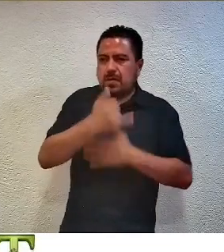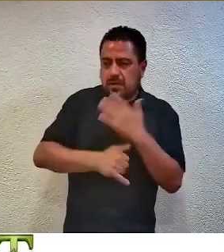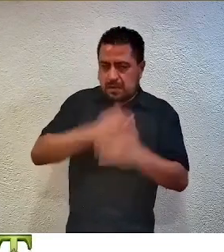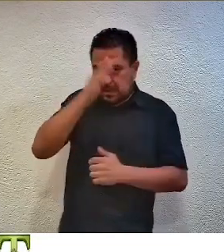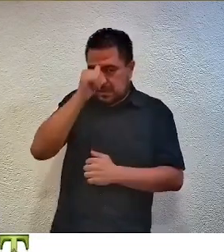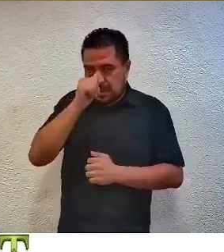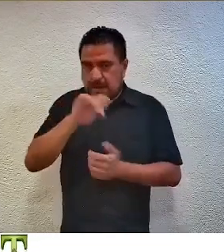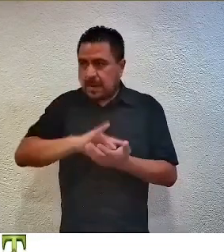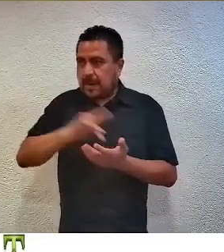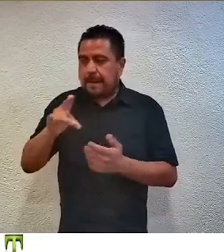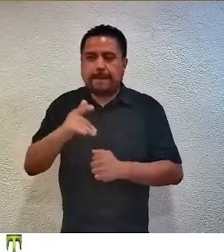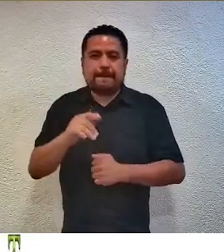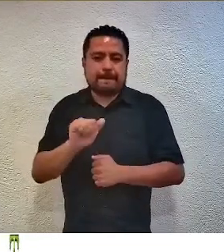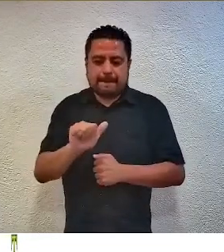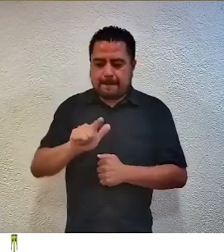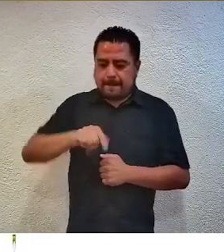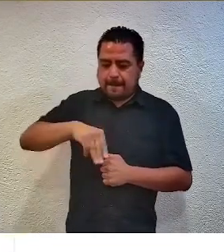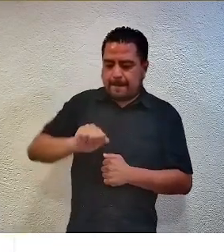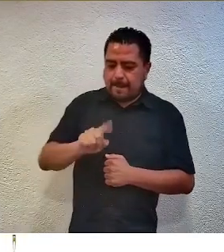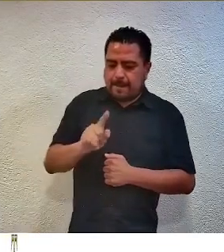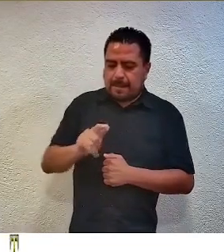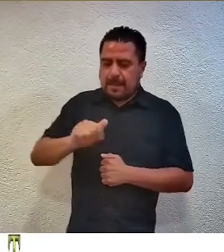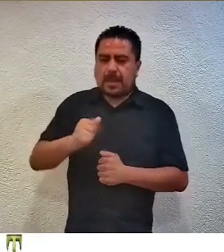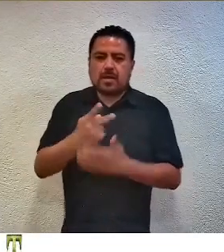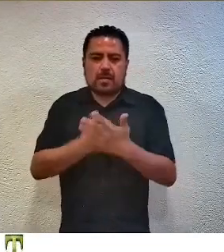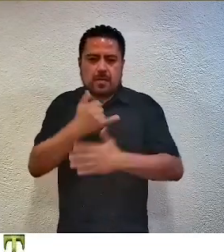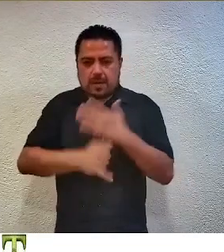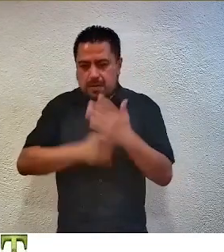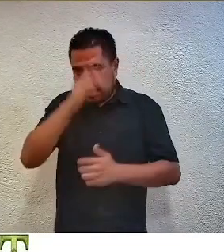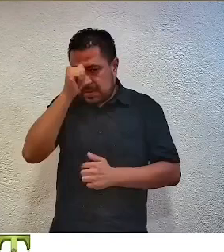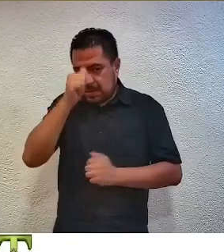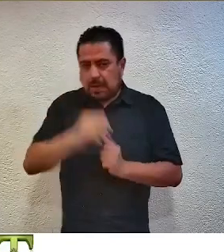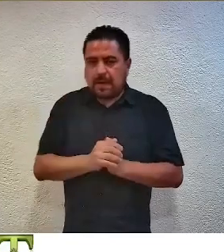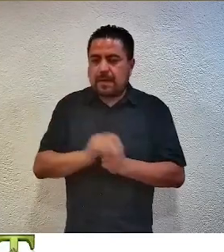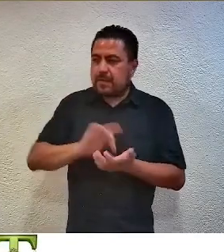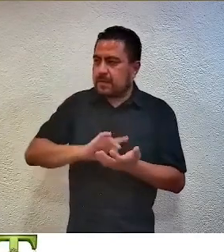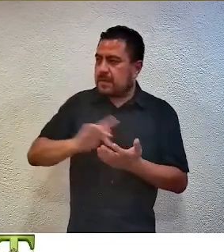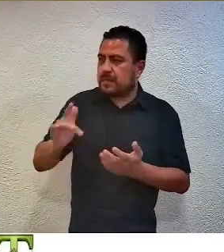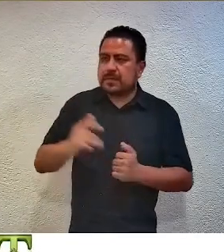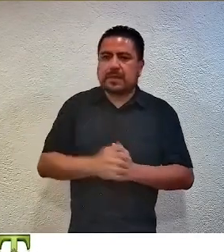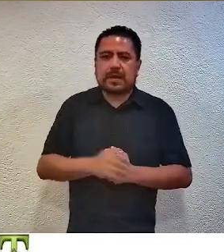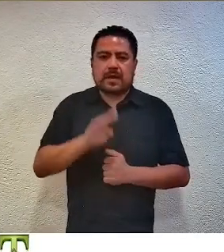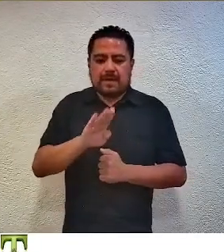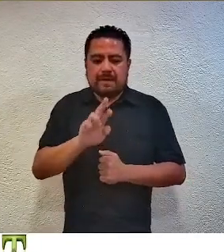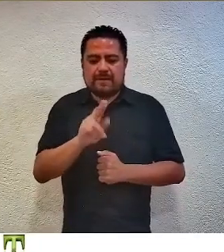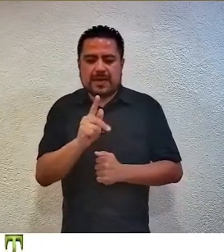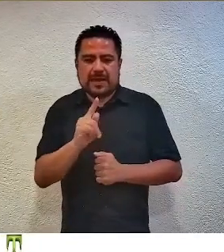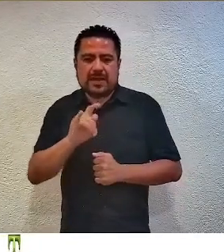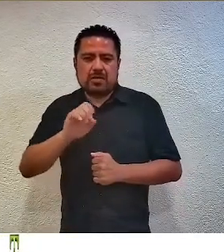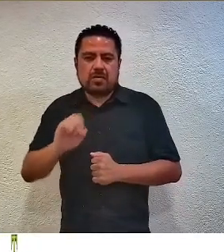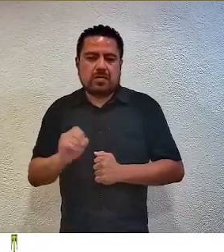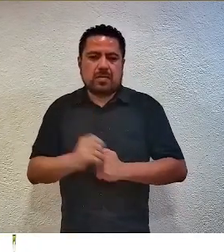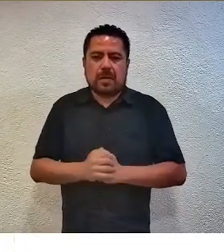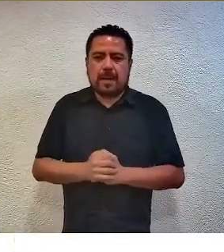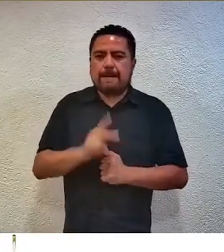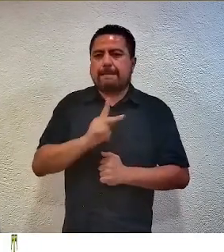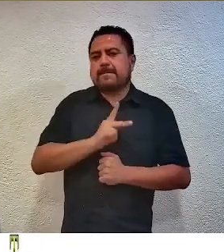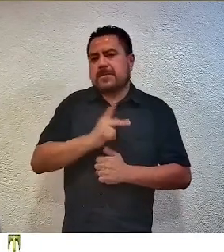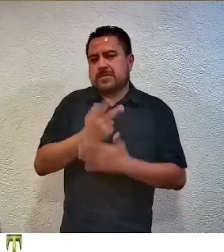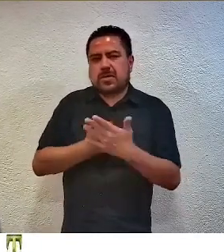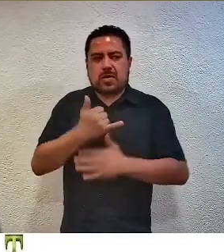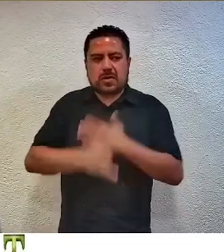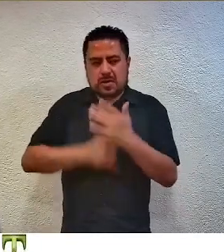Gracias, magistrado. Magistrada Almadelia Eugenio Alcaraz. A favor del proyecto. Gracias, magistrada. Magistrada ponente Hilda Rosa Delgado Brito. Es mi